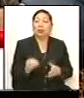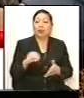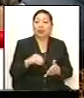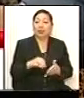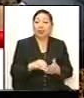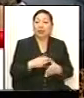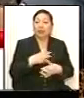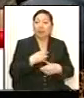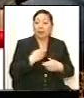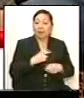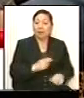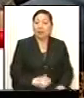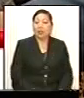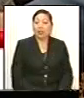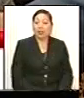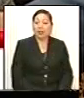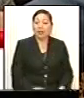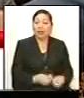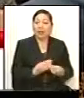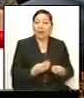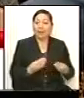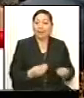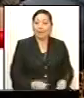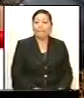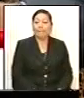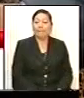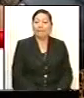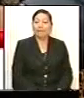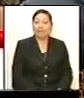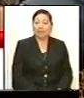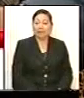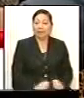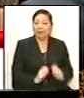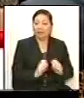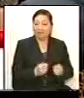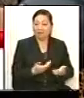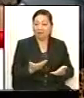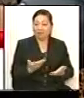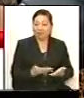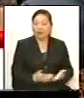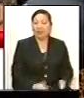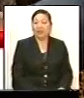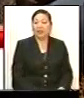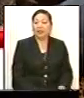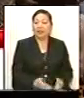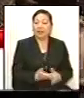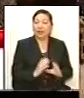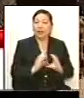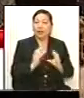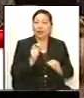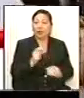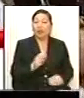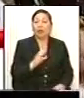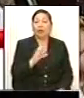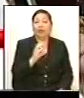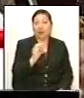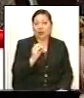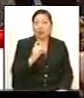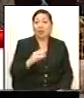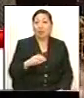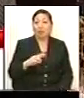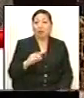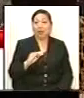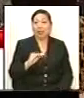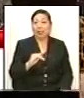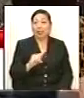consideraciones de interés público en la materia. Yo le voy a dar este alcance de parte del congresista Domínguez de la región